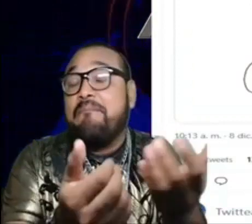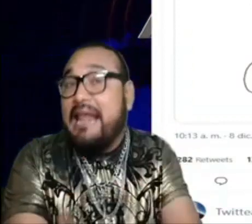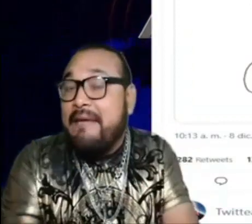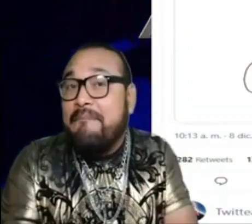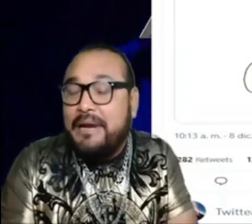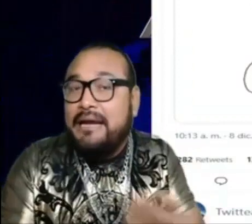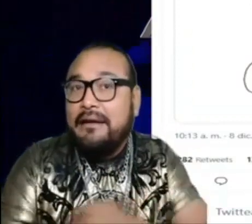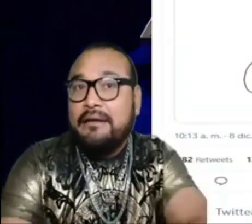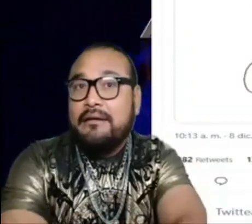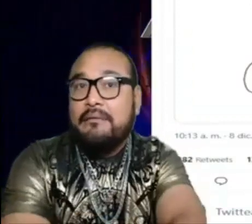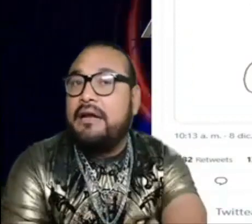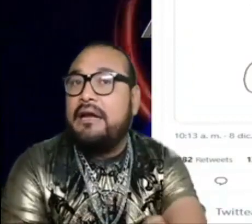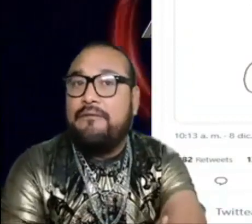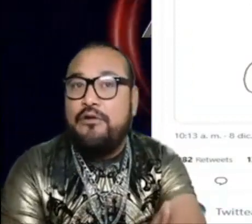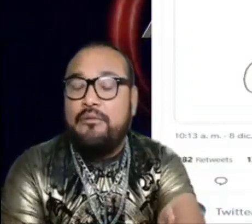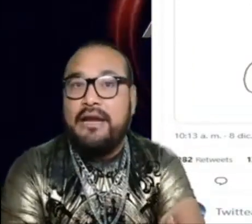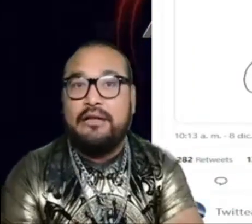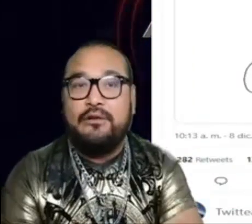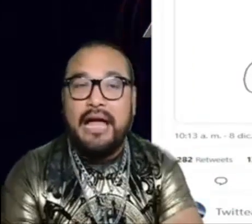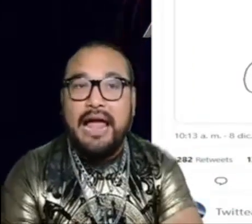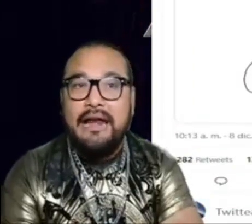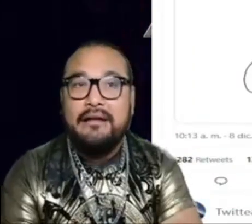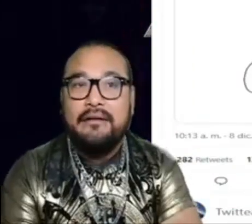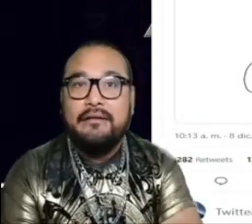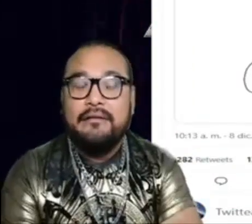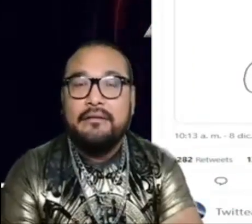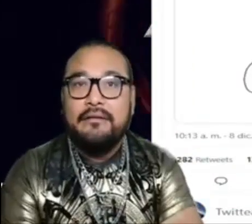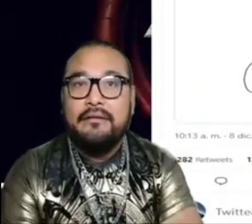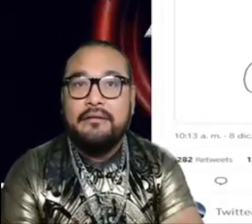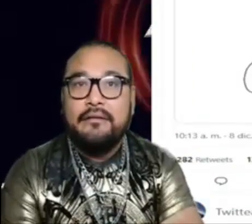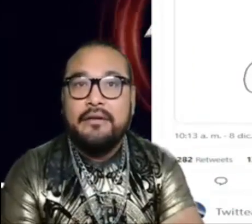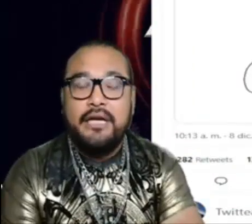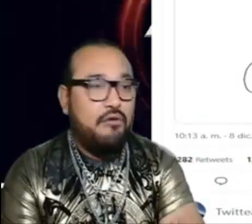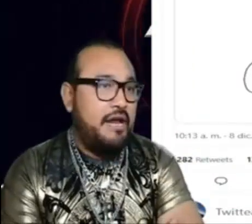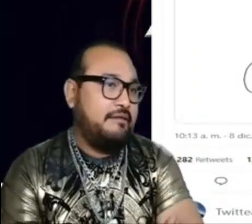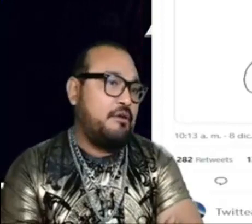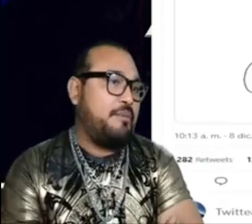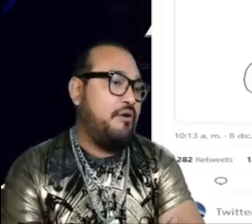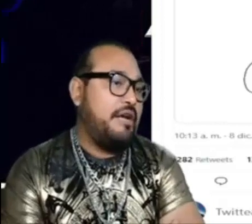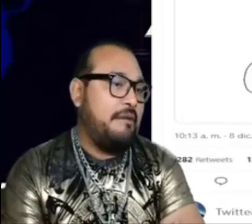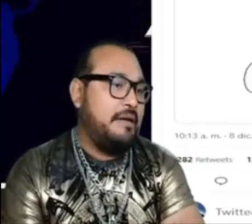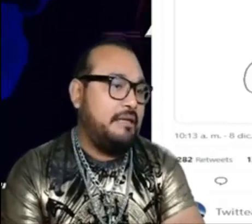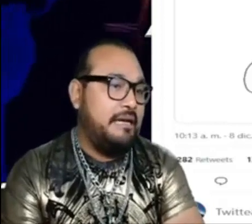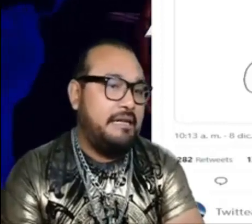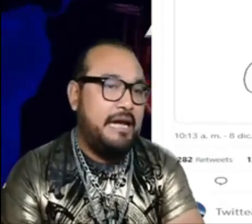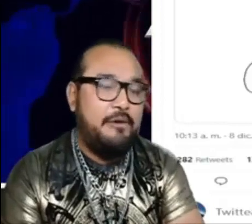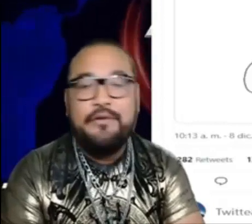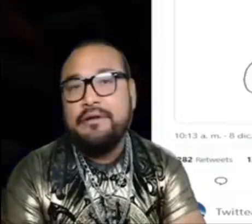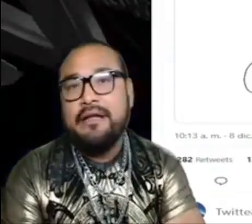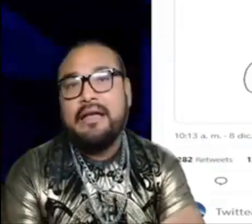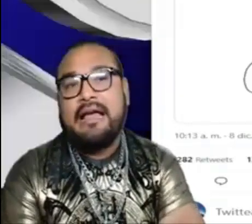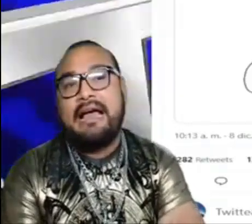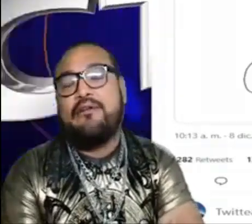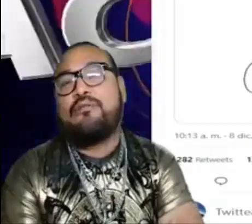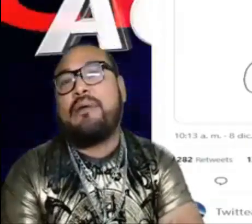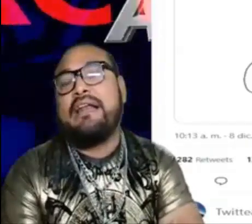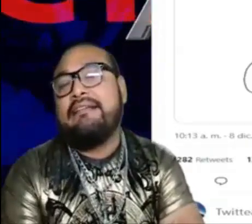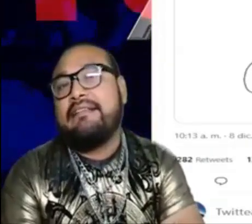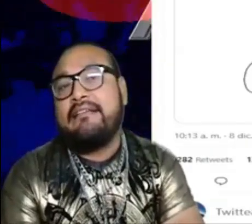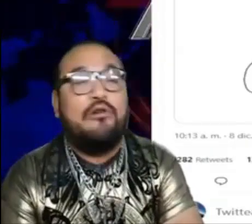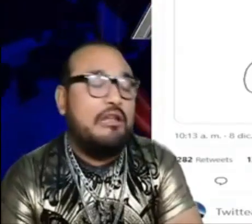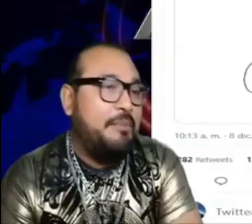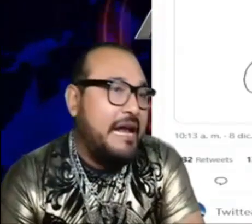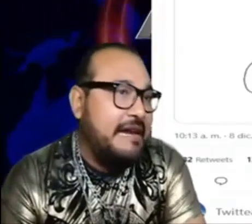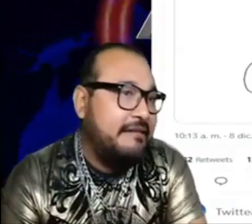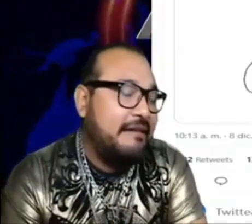el Plan B para la reforma electoral y con esto pues lógicamente le dieron a los